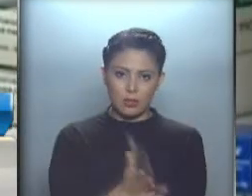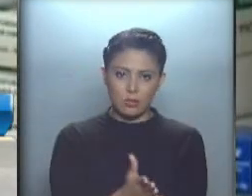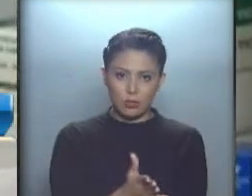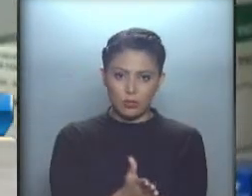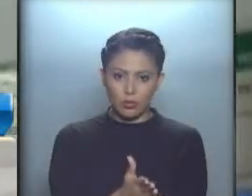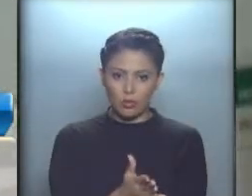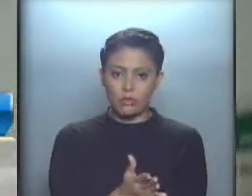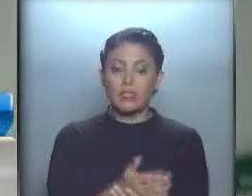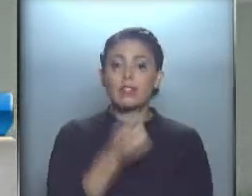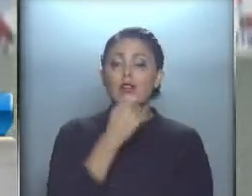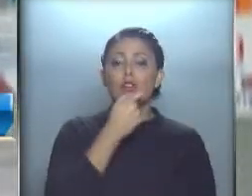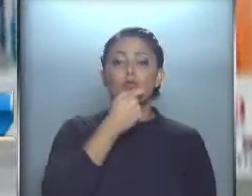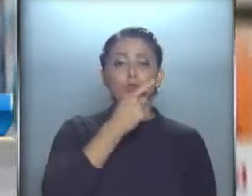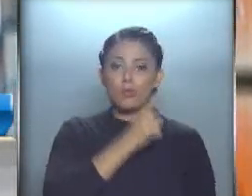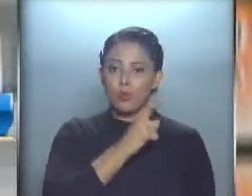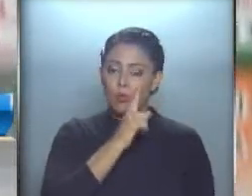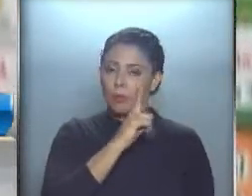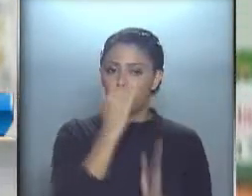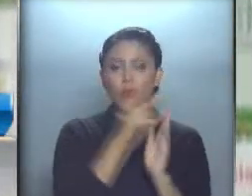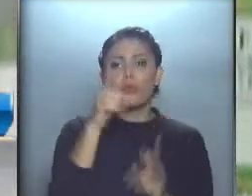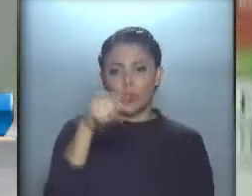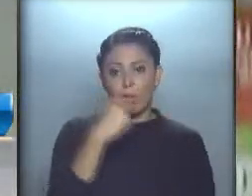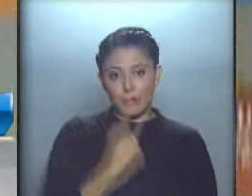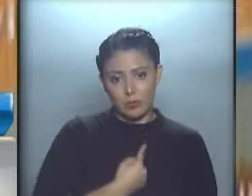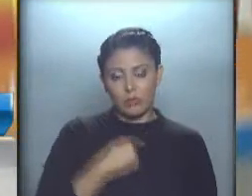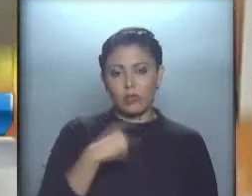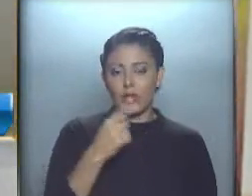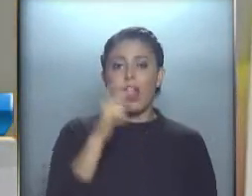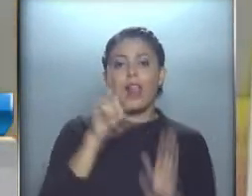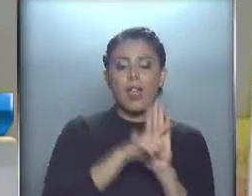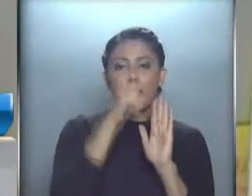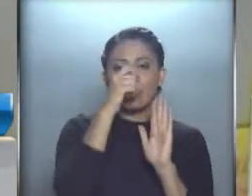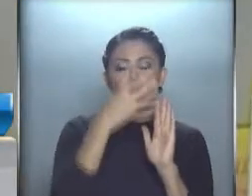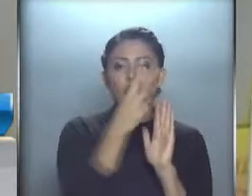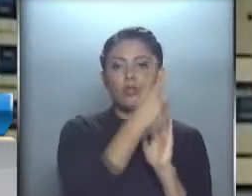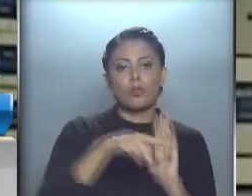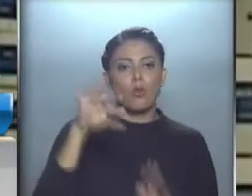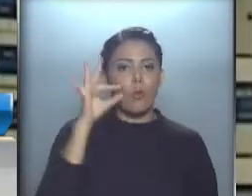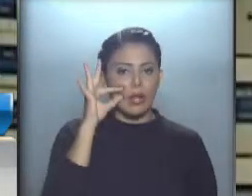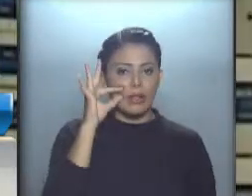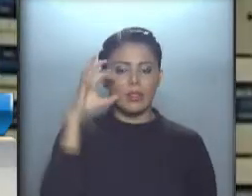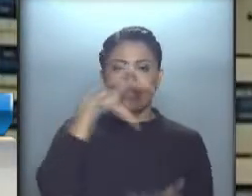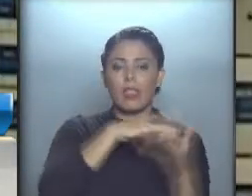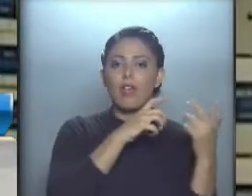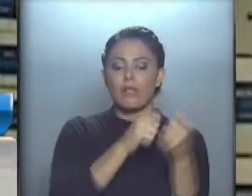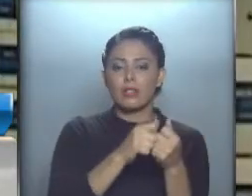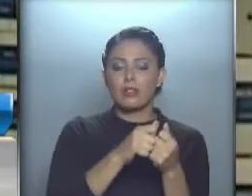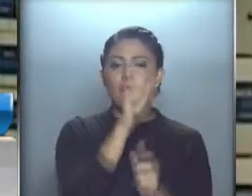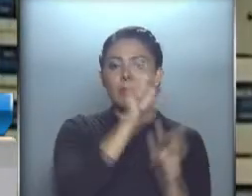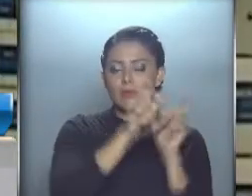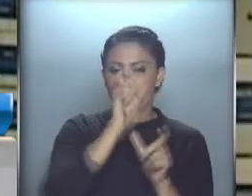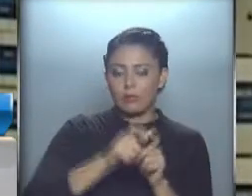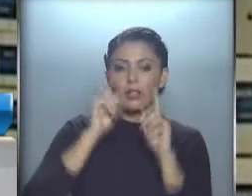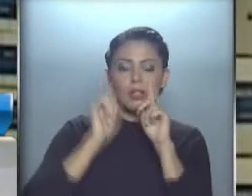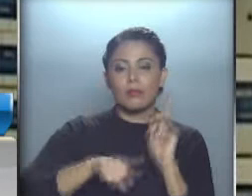los incumplimientos que se constatan, porque ustedes lo preguntaron, es de la Ley 24.240 de la Defensa del Consumidor y 22.802